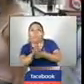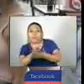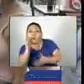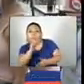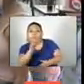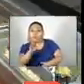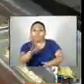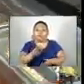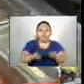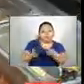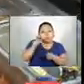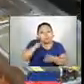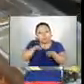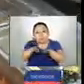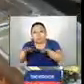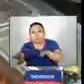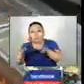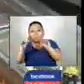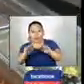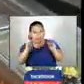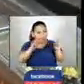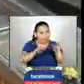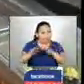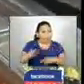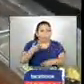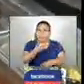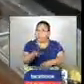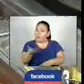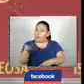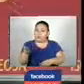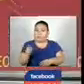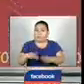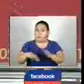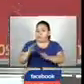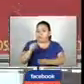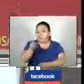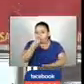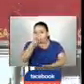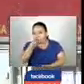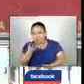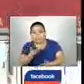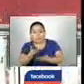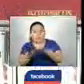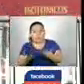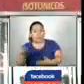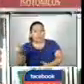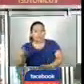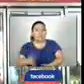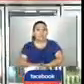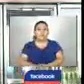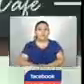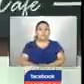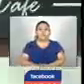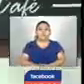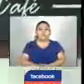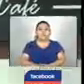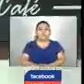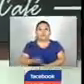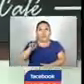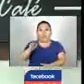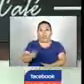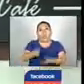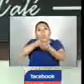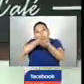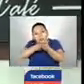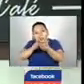en tu camino, en la que podrás encontrar artículos y productos de conveniencia y primera necesidad, hasta hot